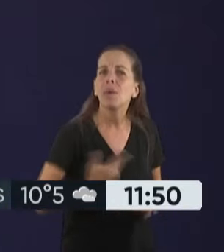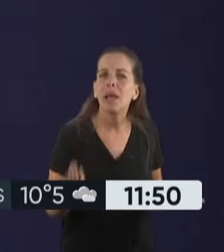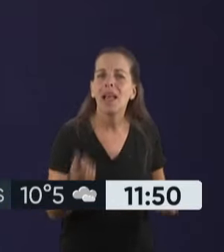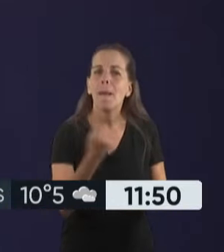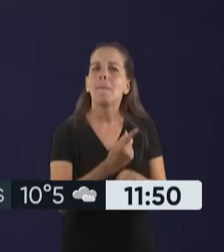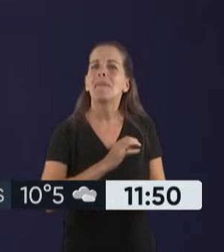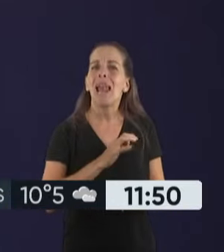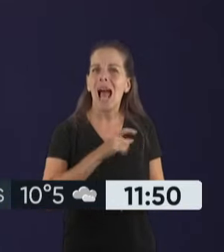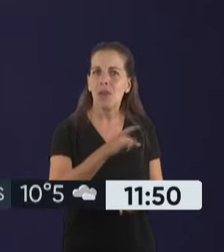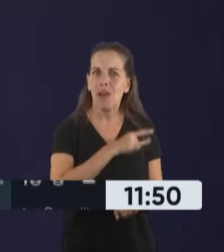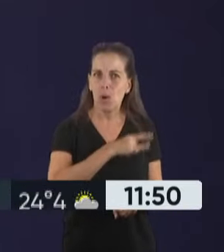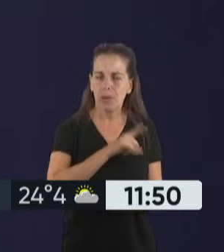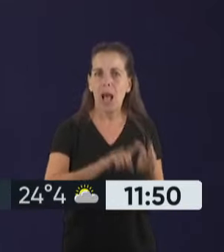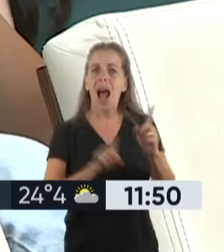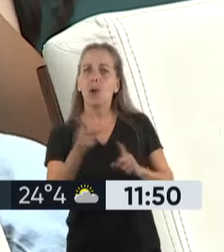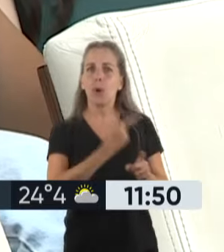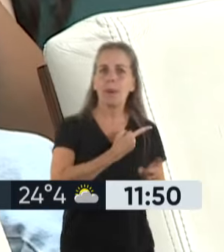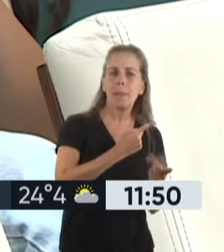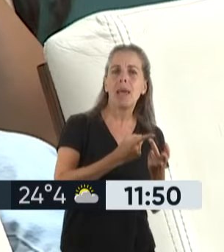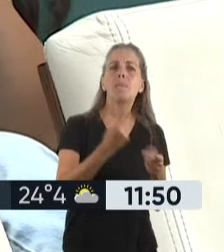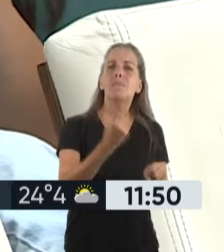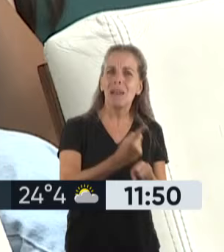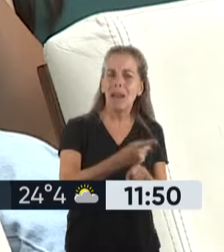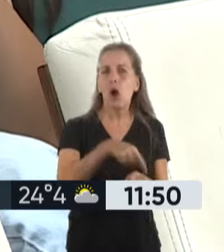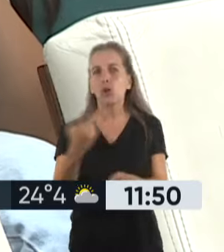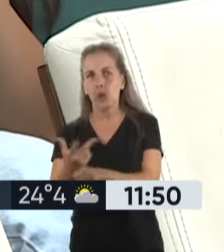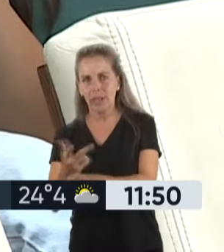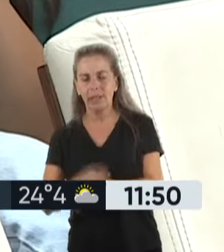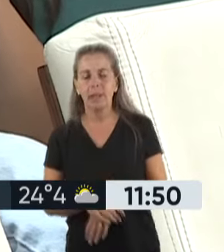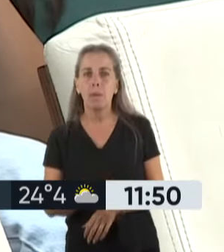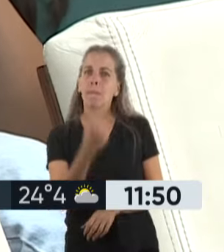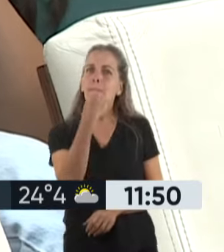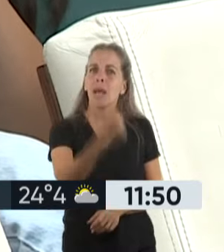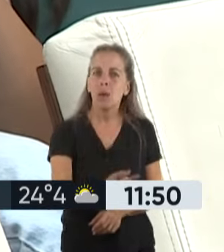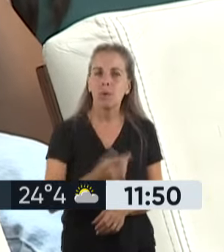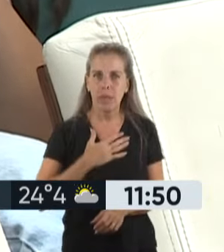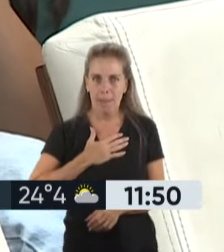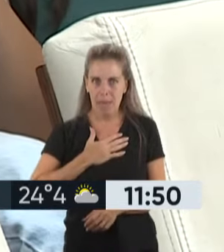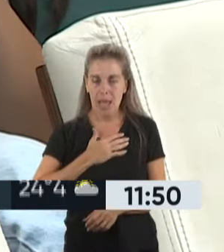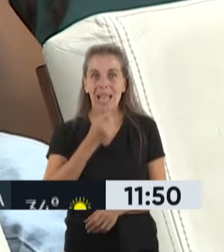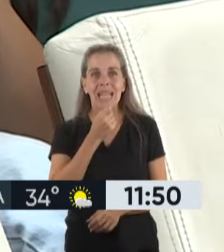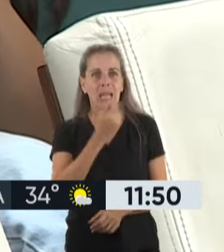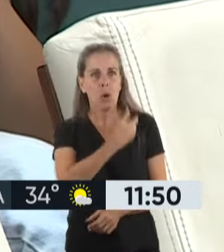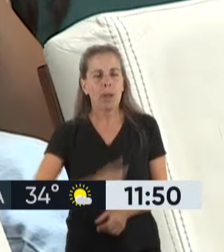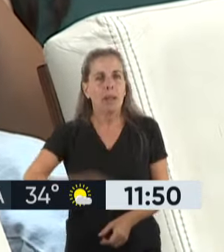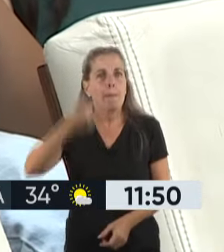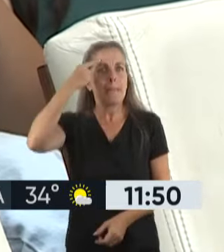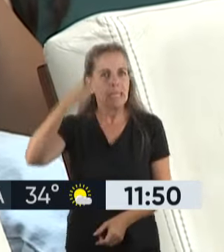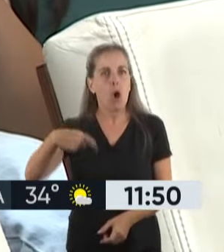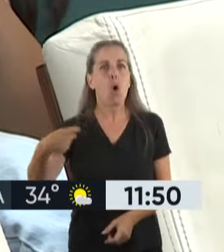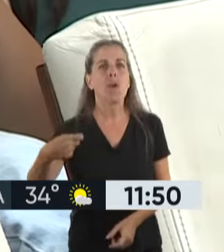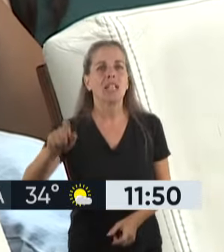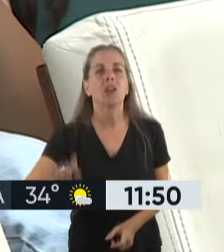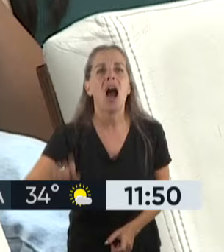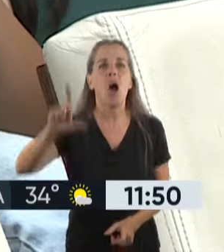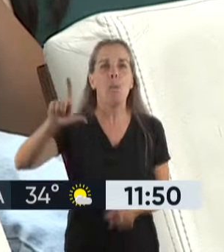todos de primero no hay unos chicos de tercero de tercero mi pregunta era si tienen pensado aumentar la jubilaciones y en el caso de que